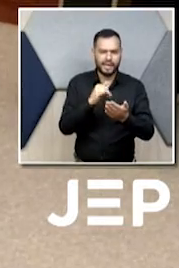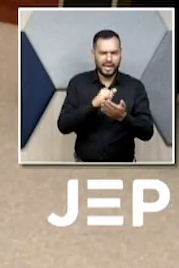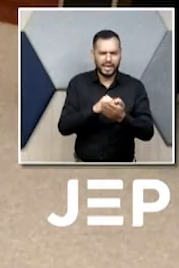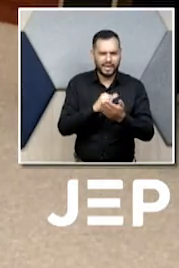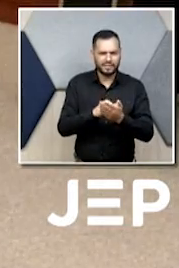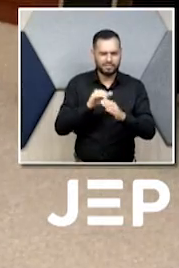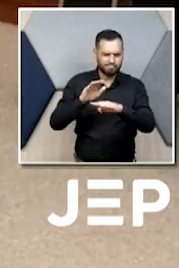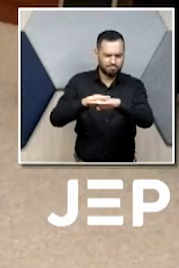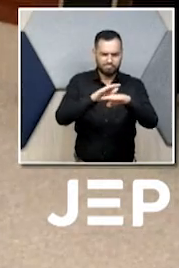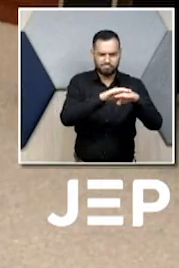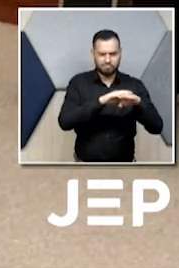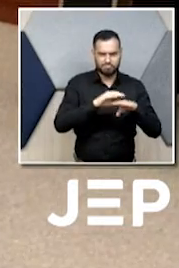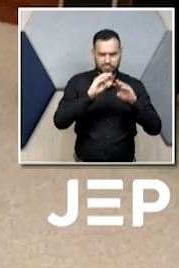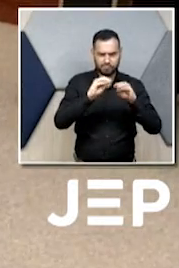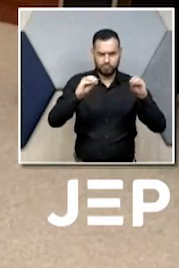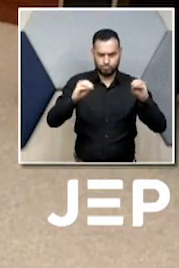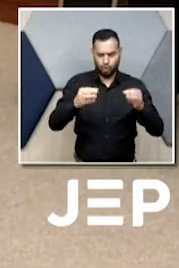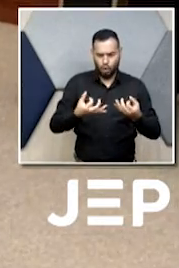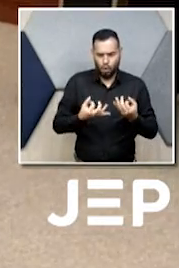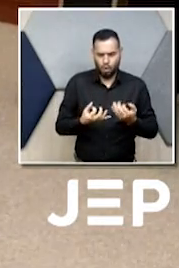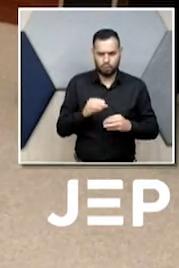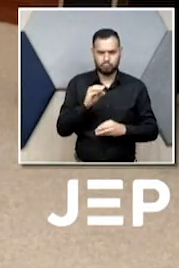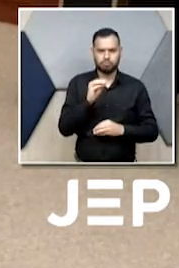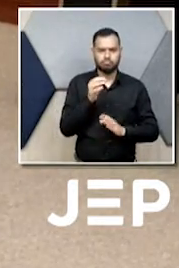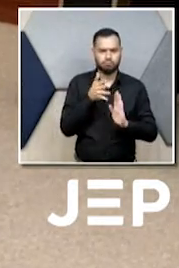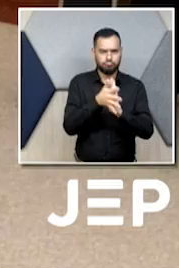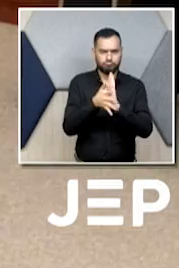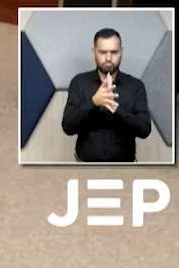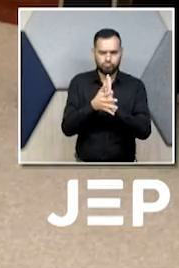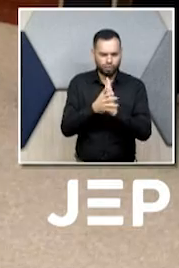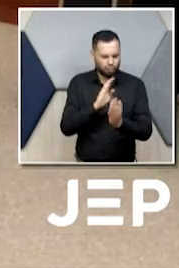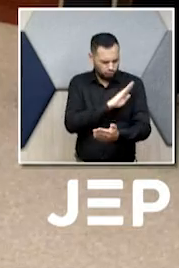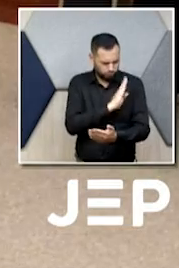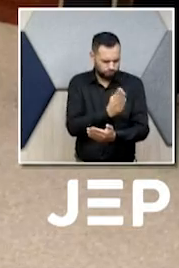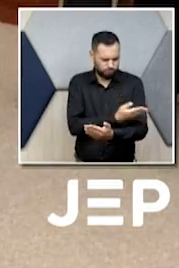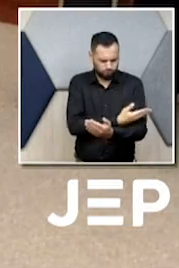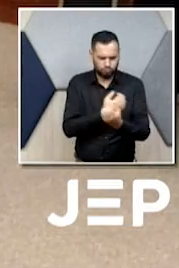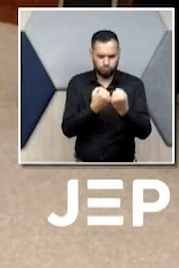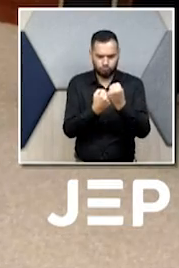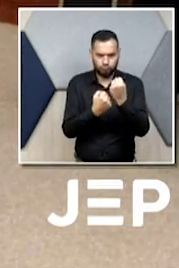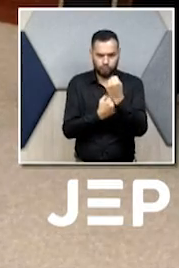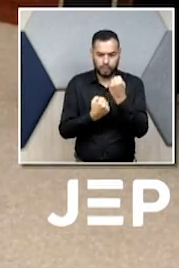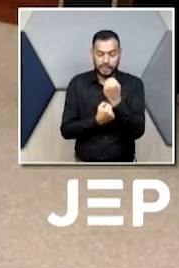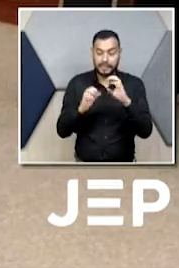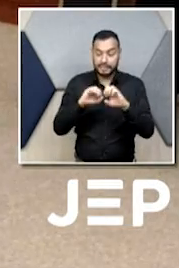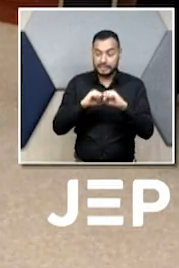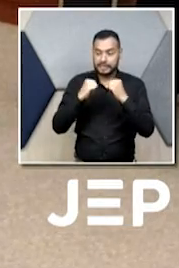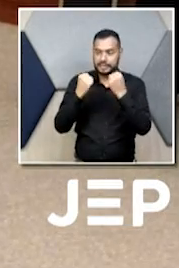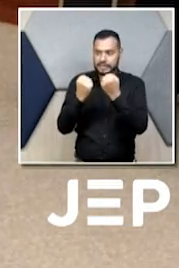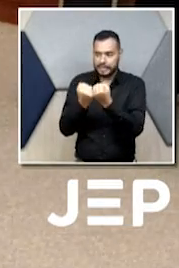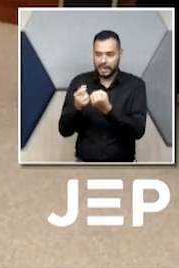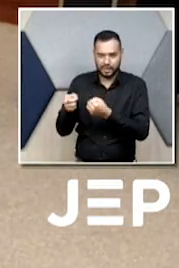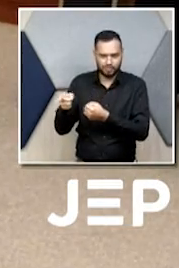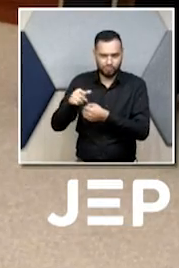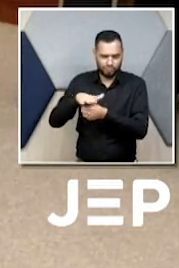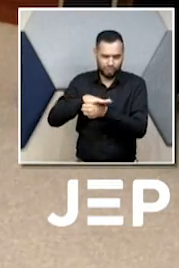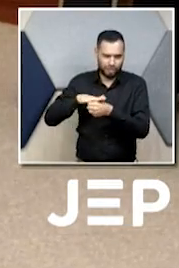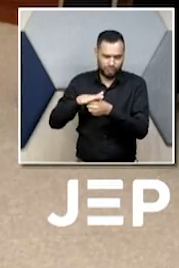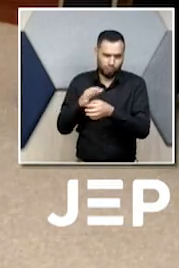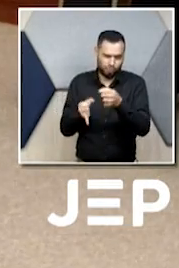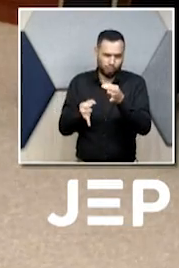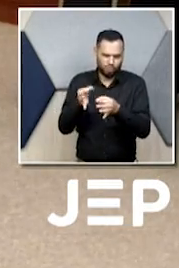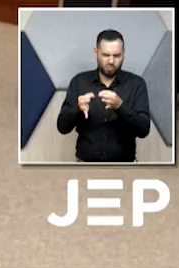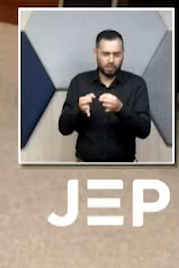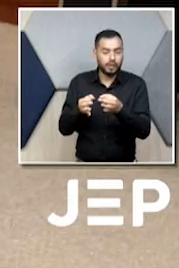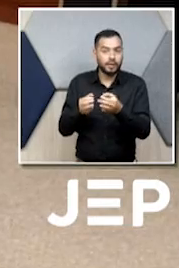hoy formalmente de fortalecimiento a la Sala de Definición de Situaciones Jurídicas, que